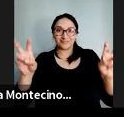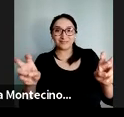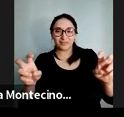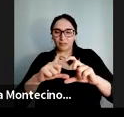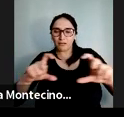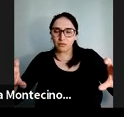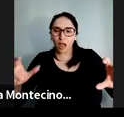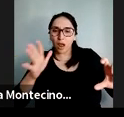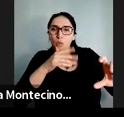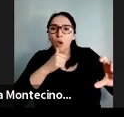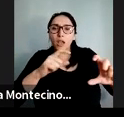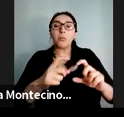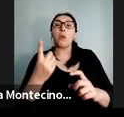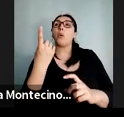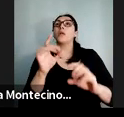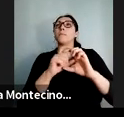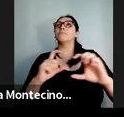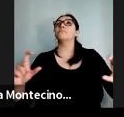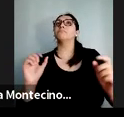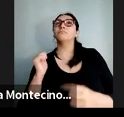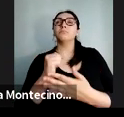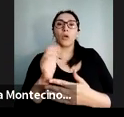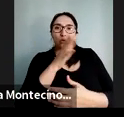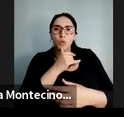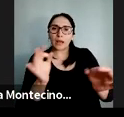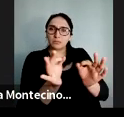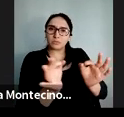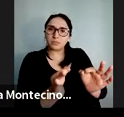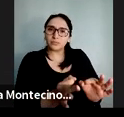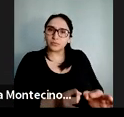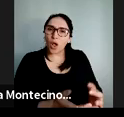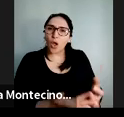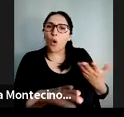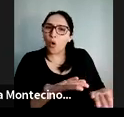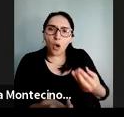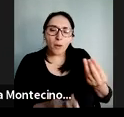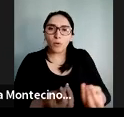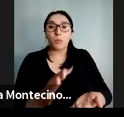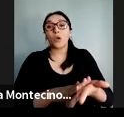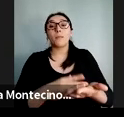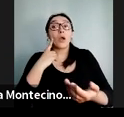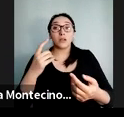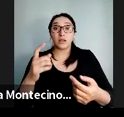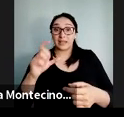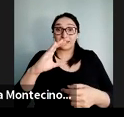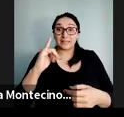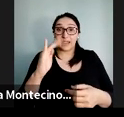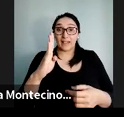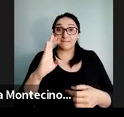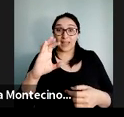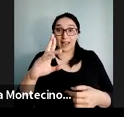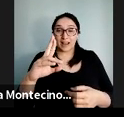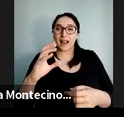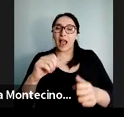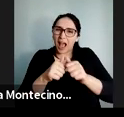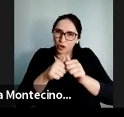cómo operan estos ataques en el fondo. Por ejemplo, en Chile solo se contabilizan las denuncias de ciberacoso escolar y se sigue utilizando